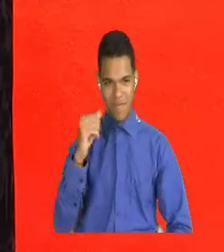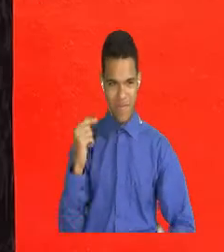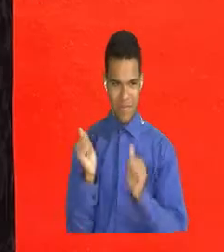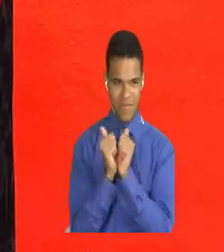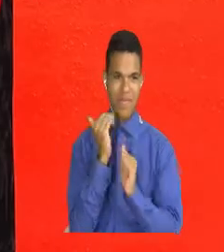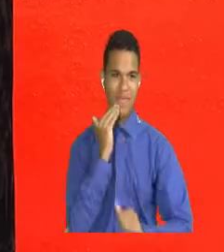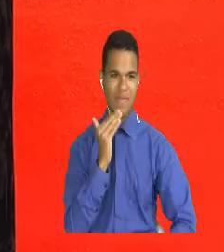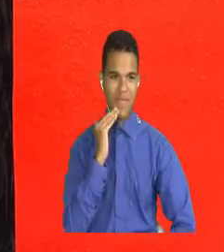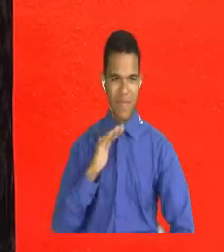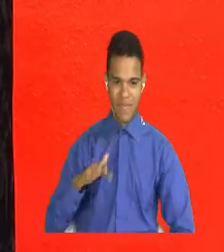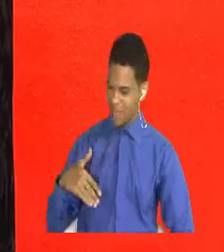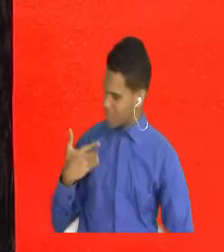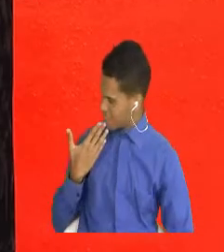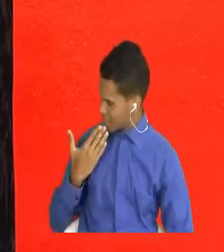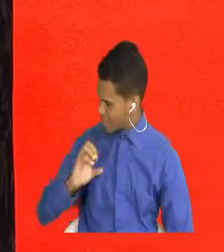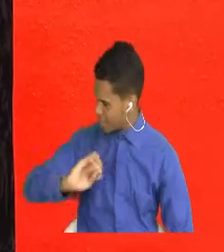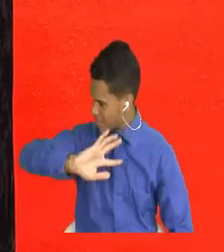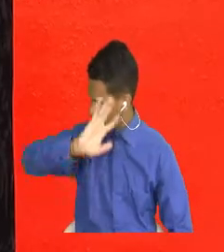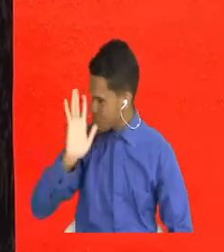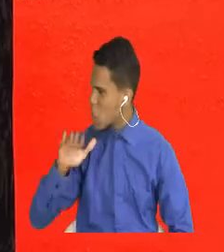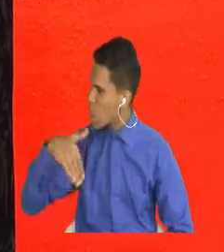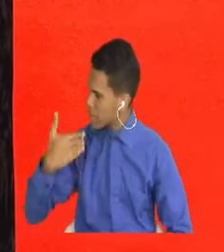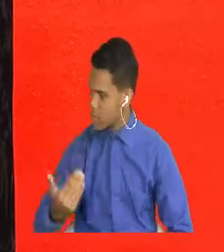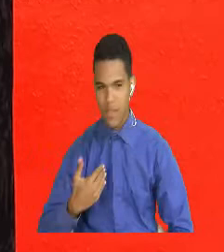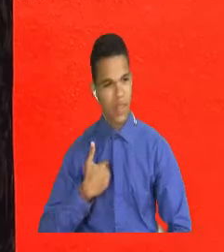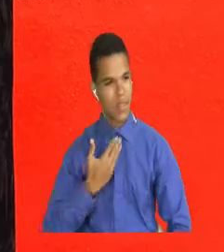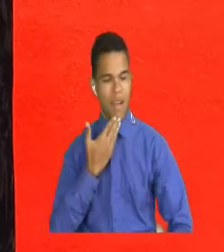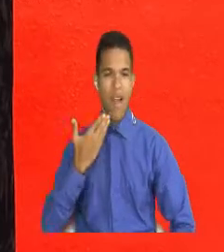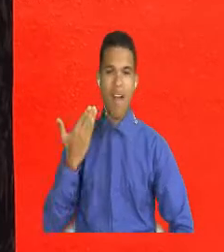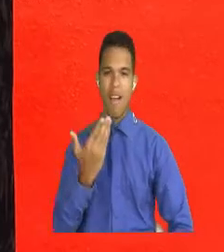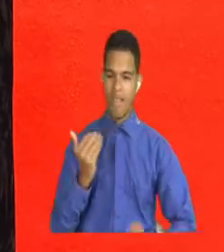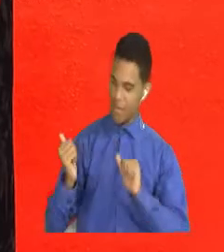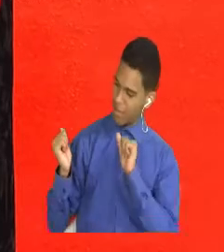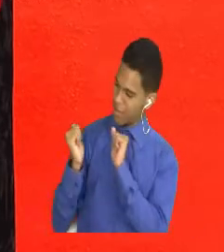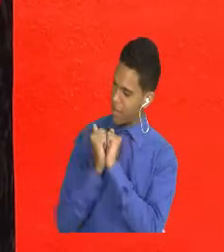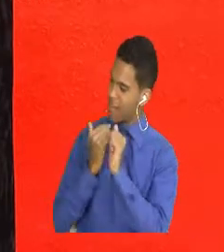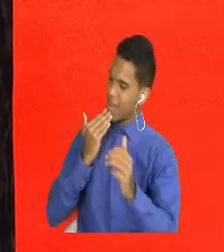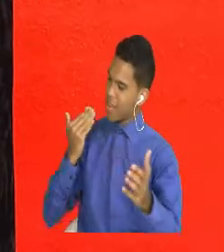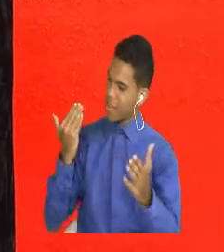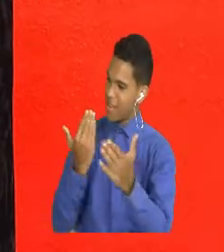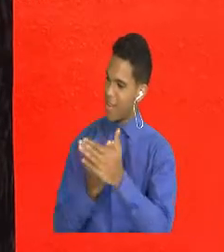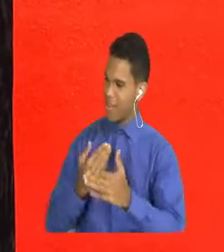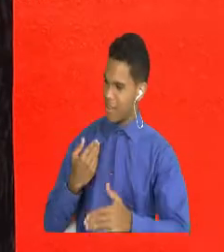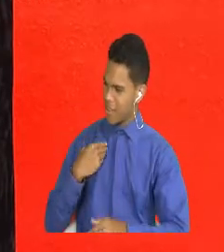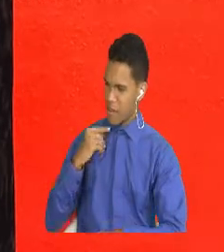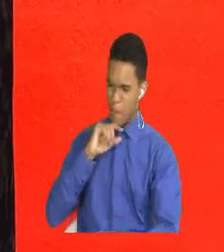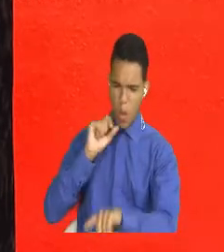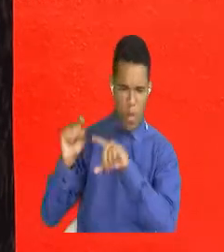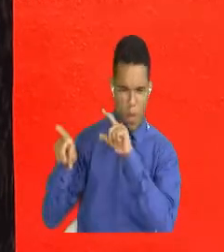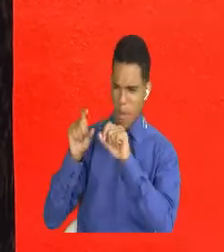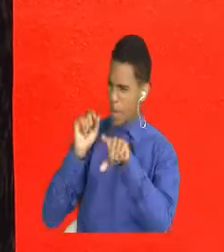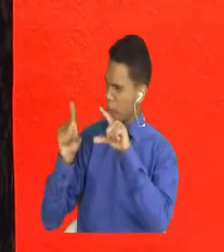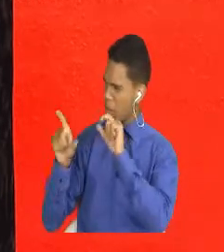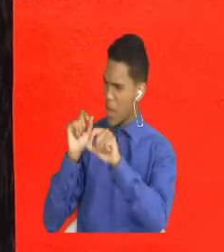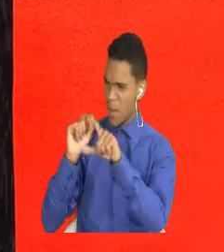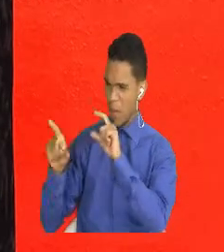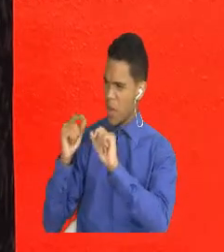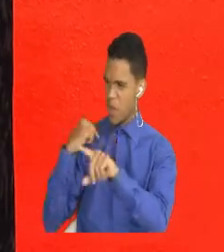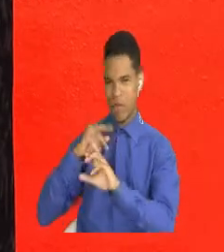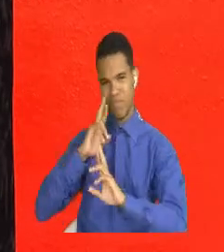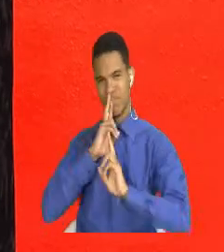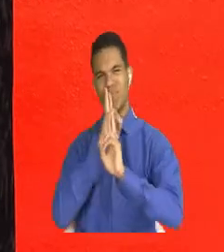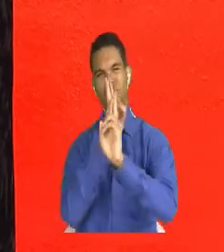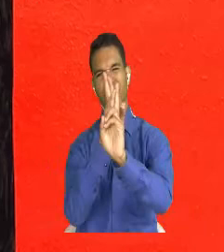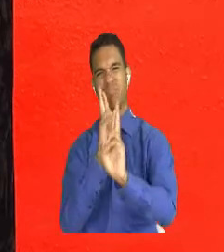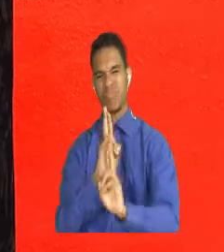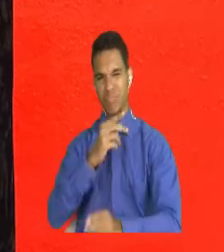que sí, buenos días Cintia, ¿cómo estás? Muchas gracias por estar acompañándonos aquí, dispuesta a responder los interrogantes que tienen siempre en nuestro